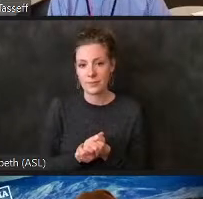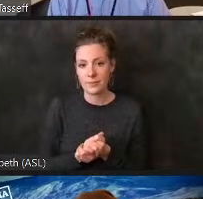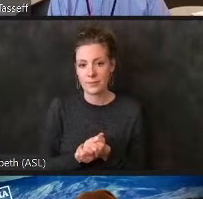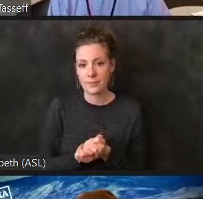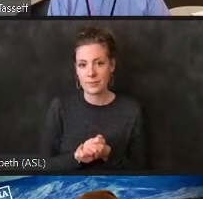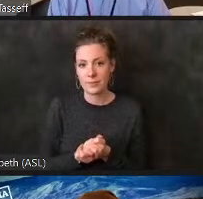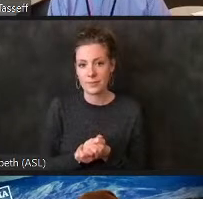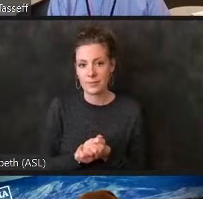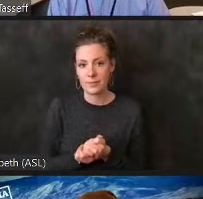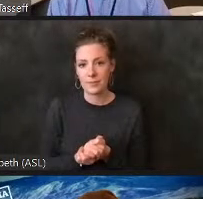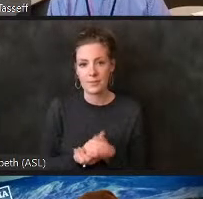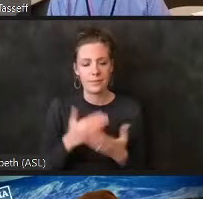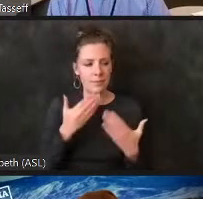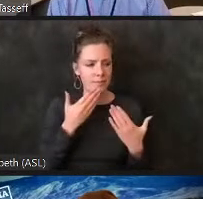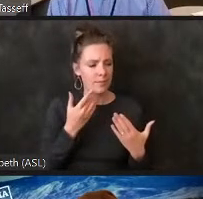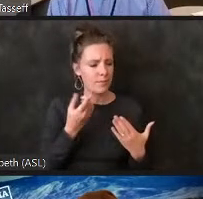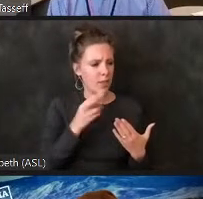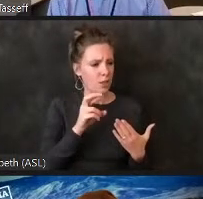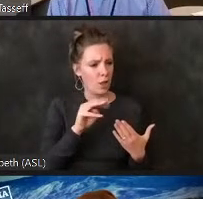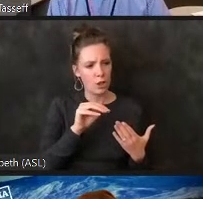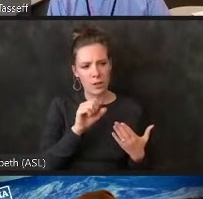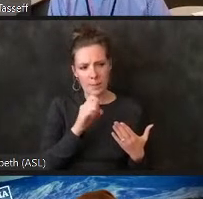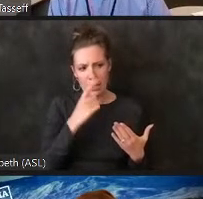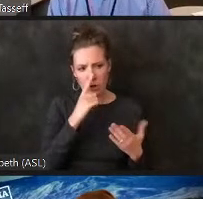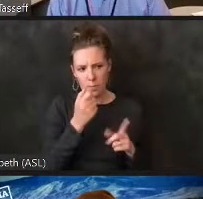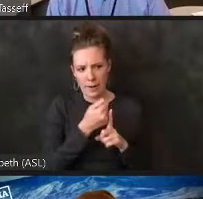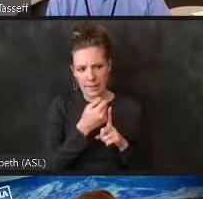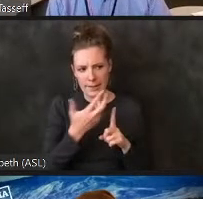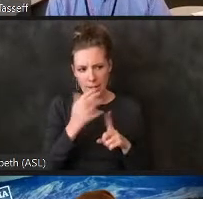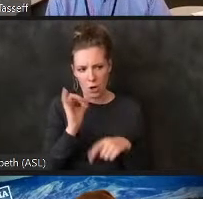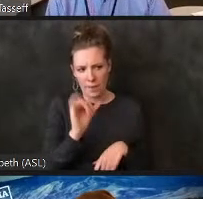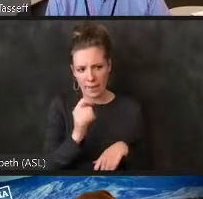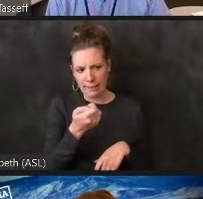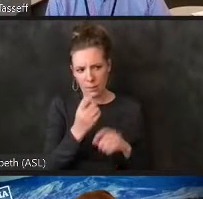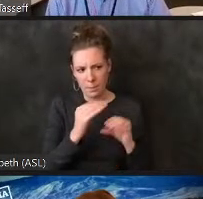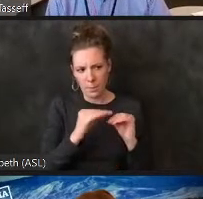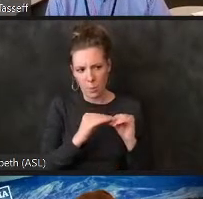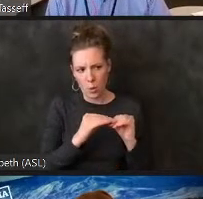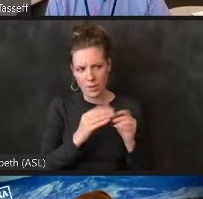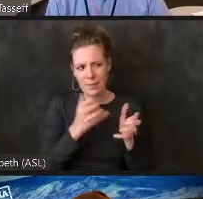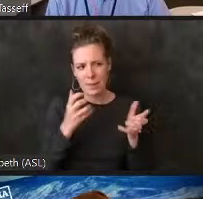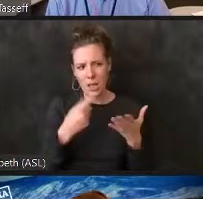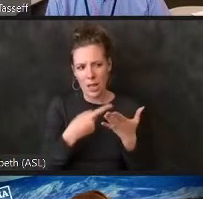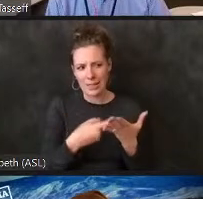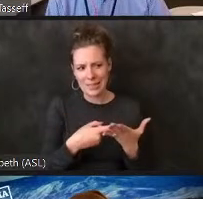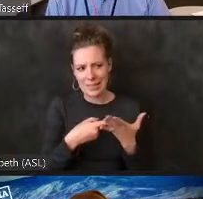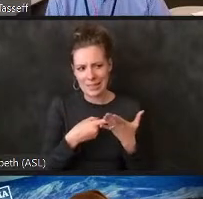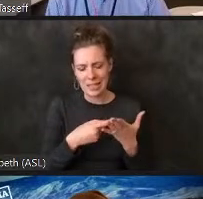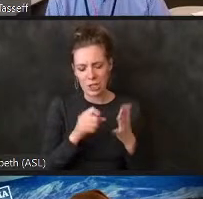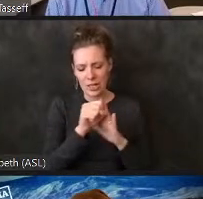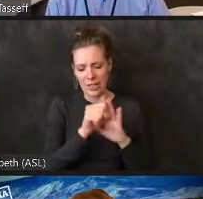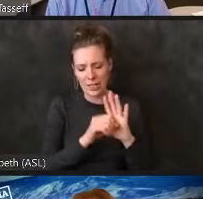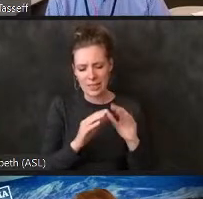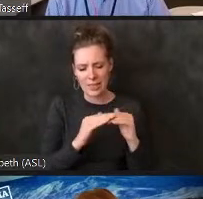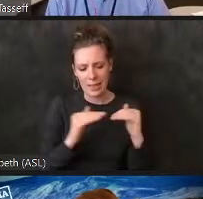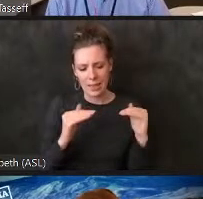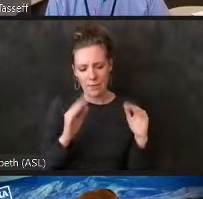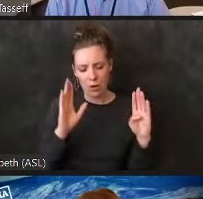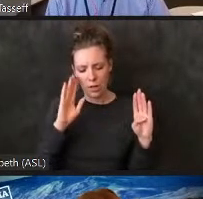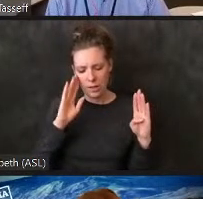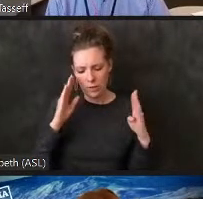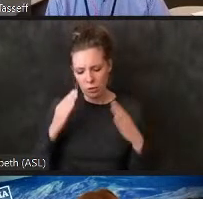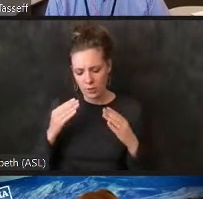través del proceso de educación de Sonoma. I know there's been a lot of discussion at the state level of shifting to an even